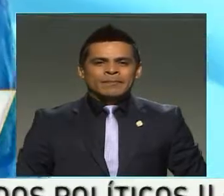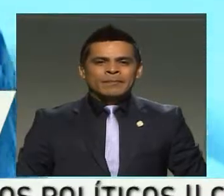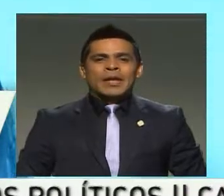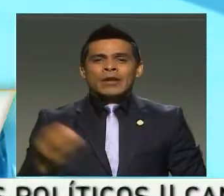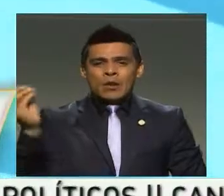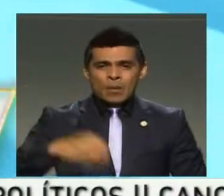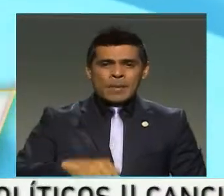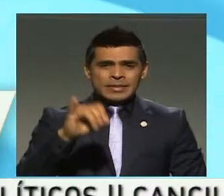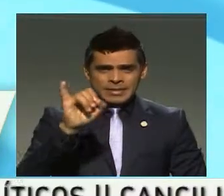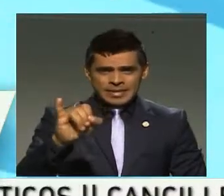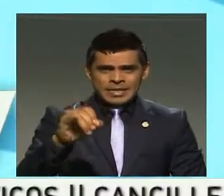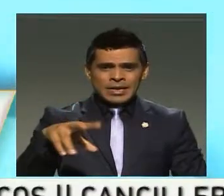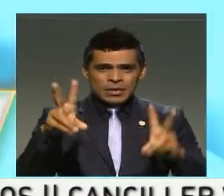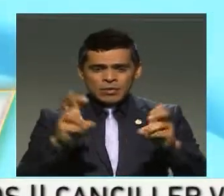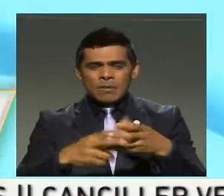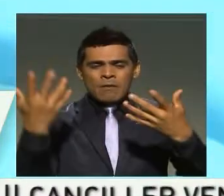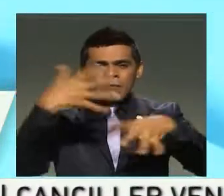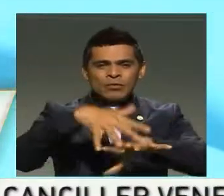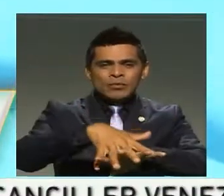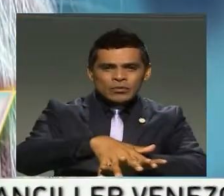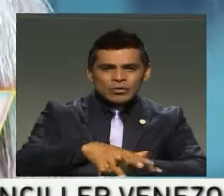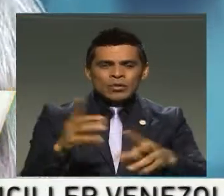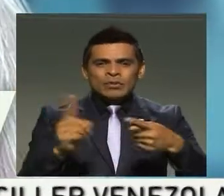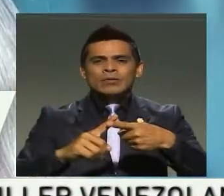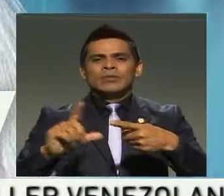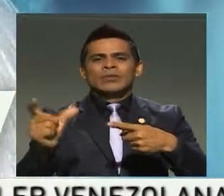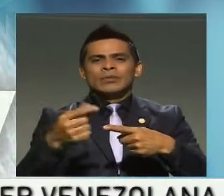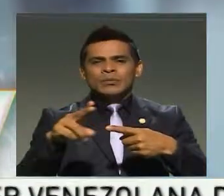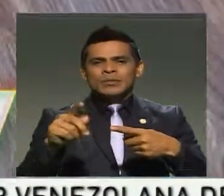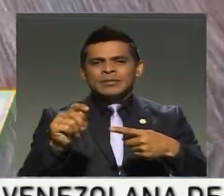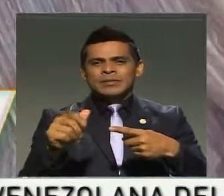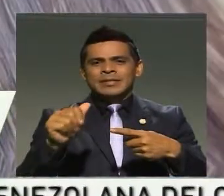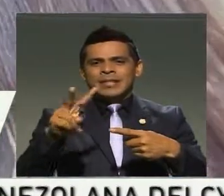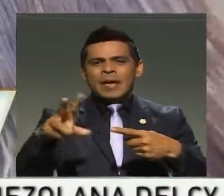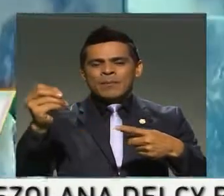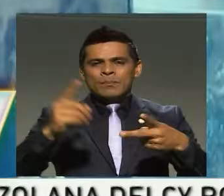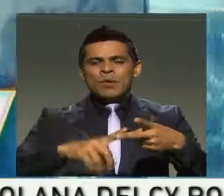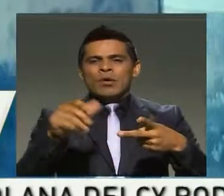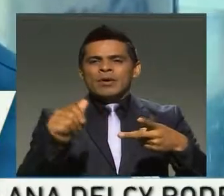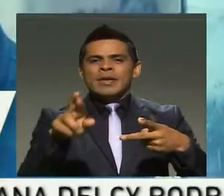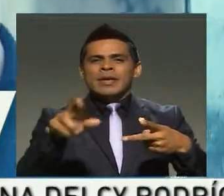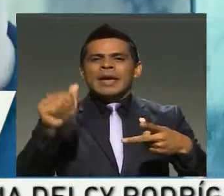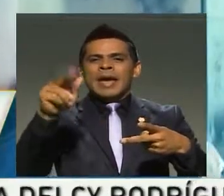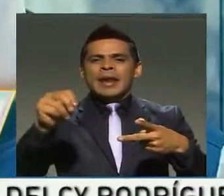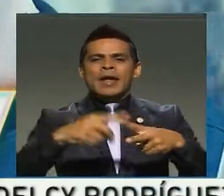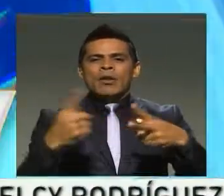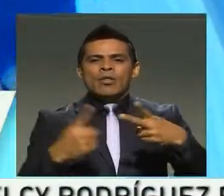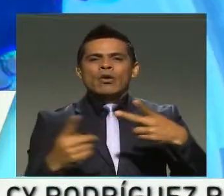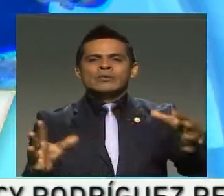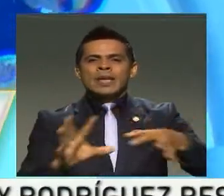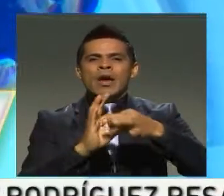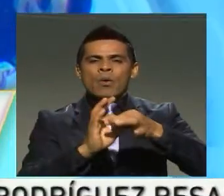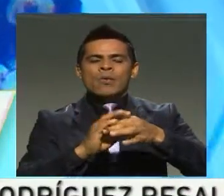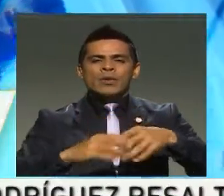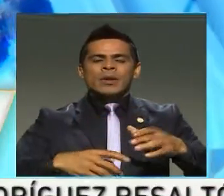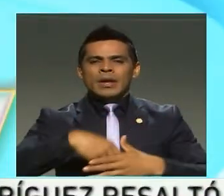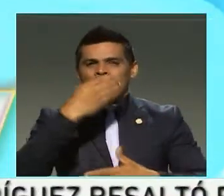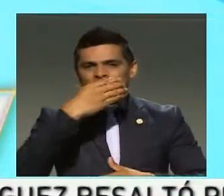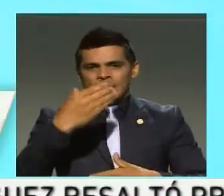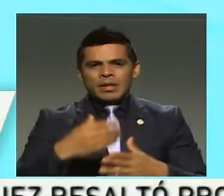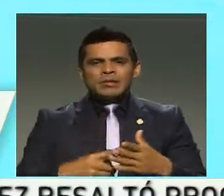En Lo Más y Nueva Fusión Urbana, los venezolanos Arán de las Casas y Gustavo Elís se unen y nos cuentan que todo